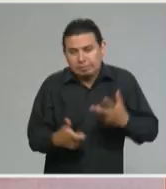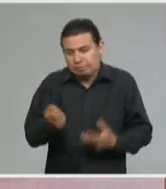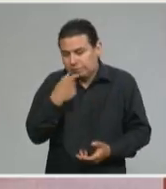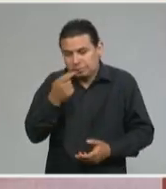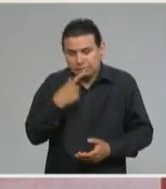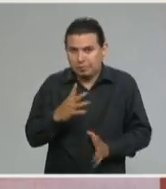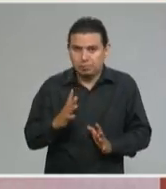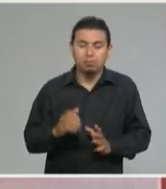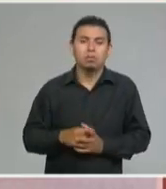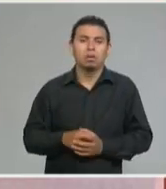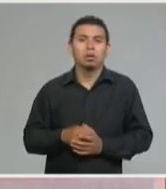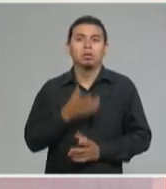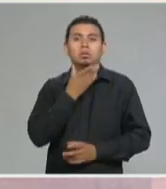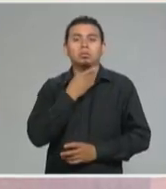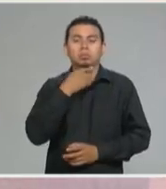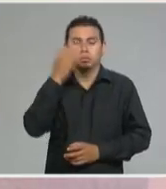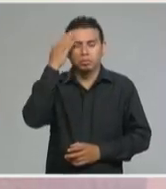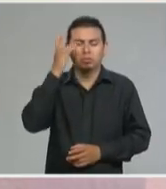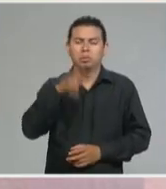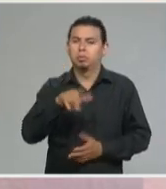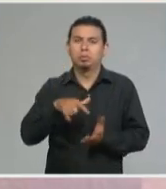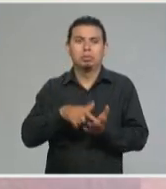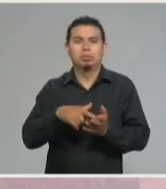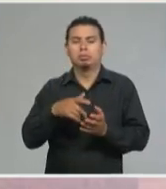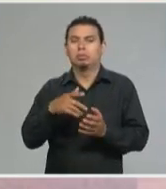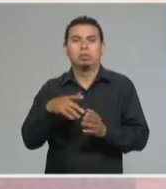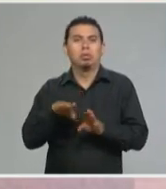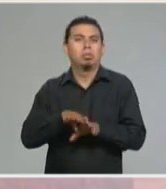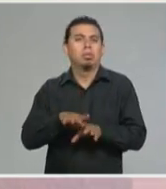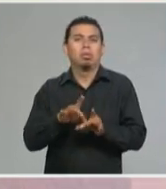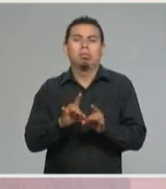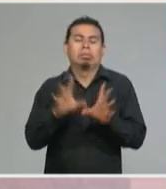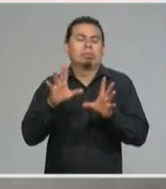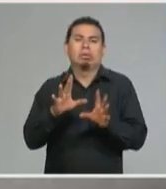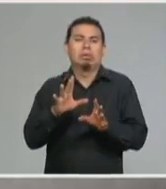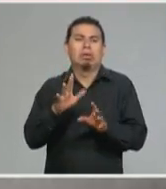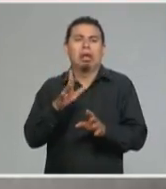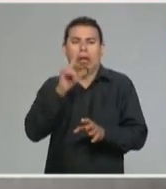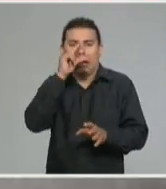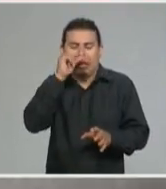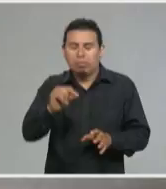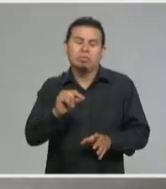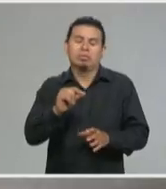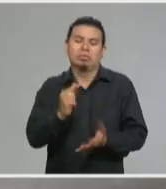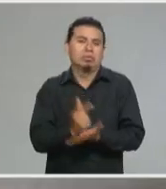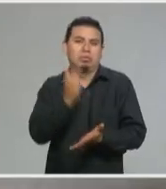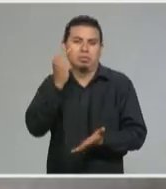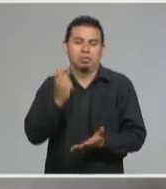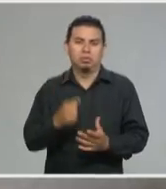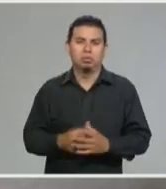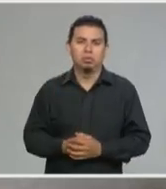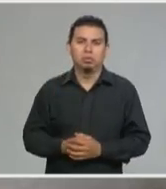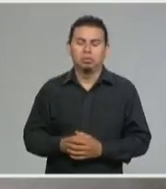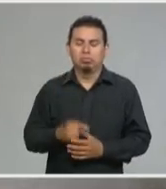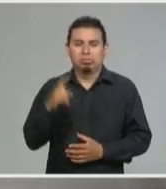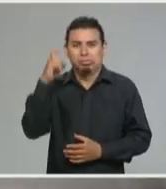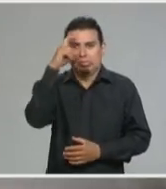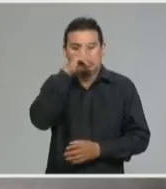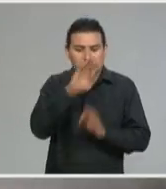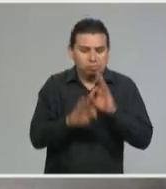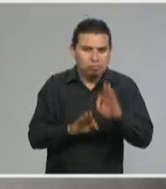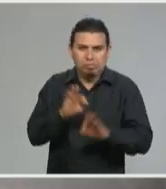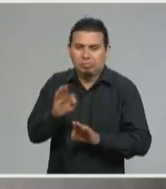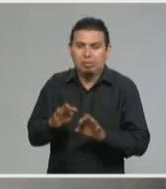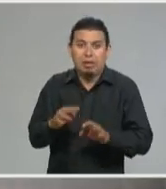cuello, pues son zonas sumamente delicadas que una vez que desarrolle la enfermedad, el padecimiento, serán complejos su tratamiento o